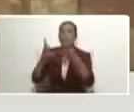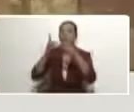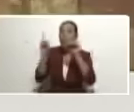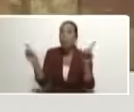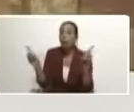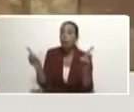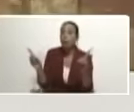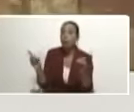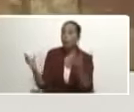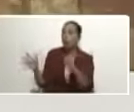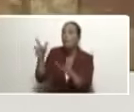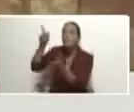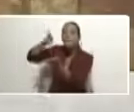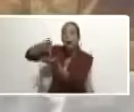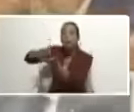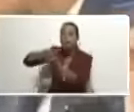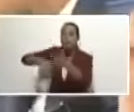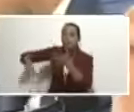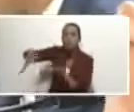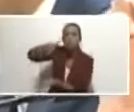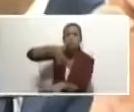democrática.